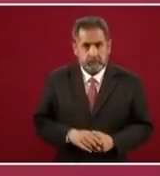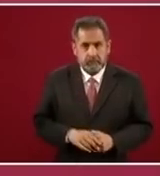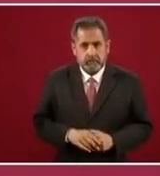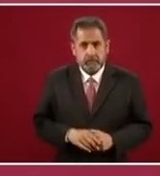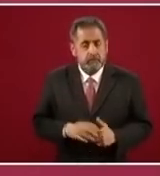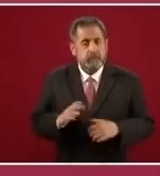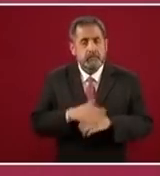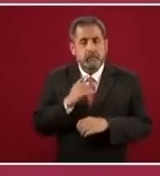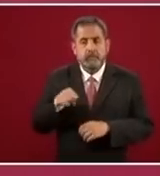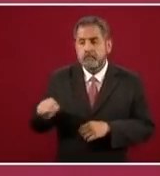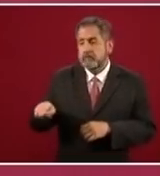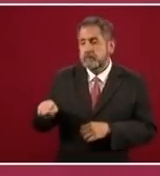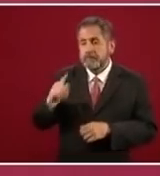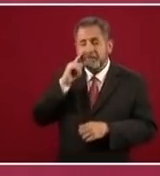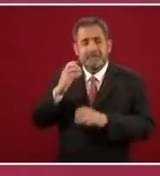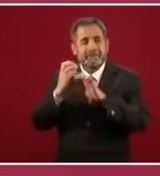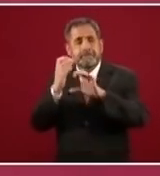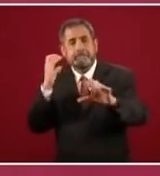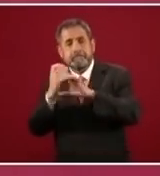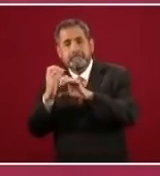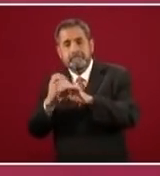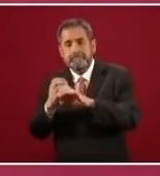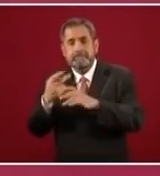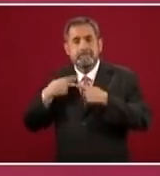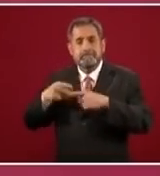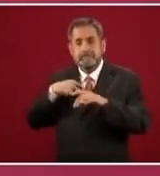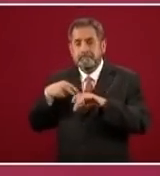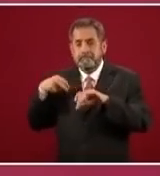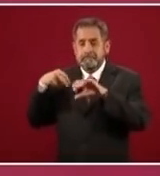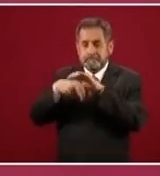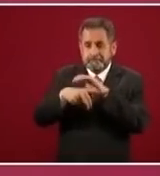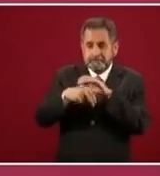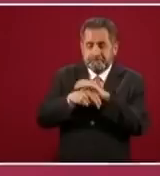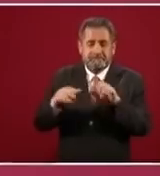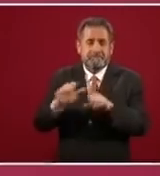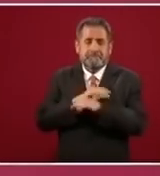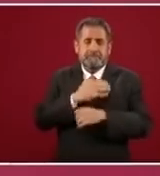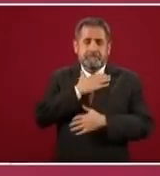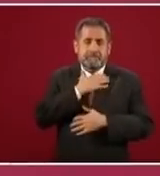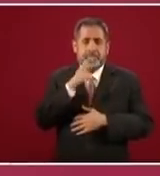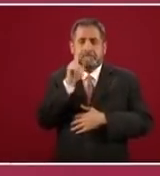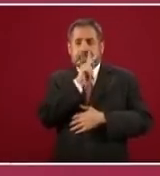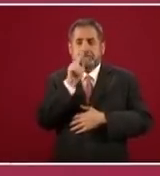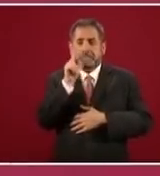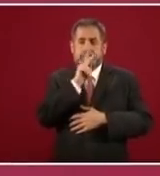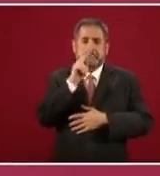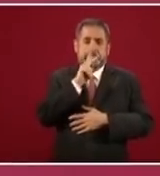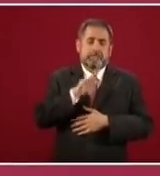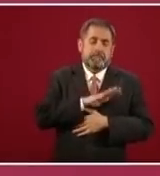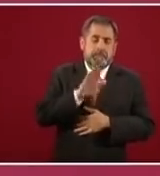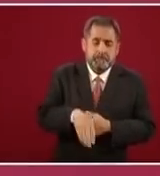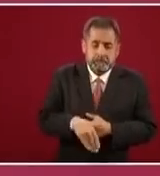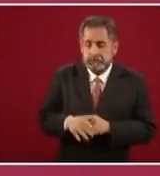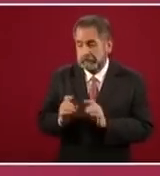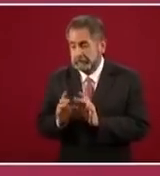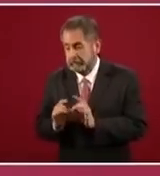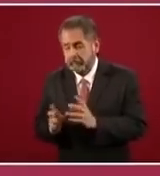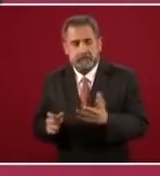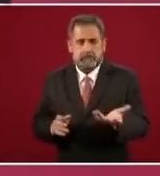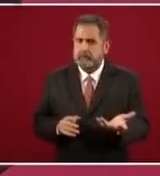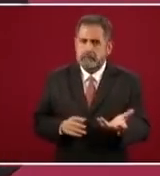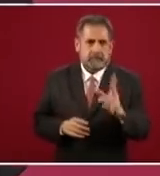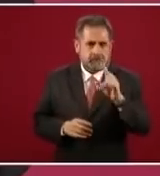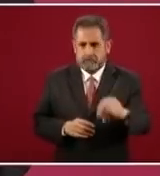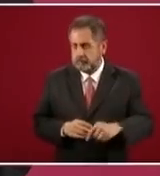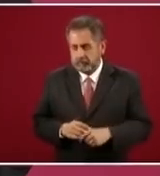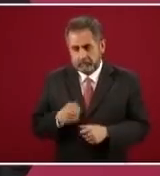porque se asfixiaron en un camión, en un tráiler,